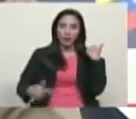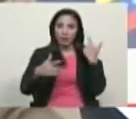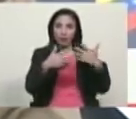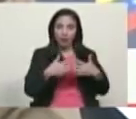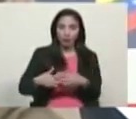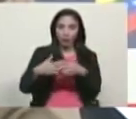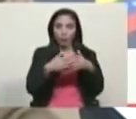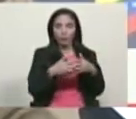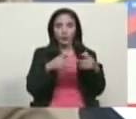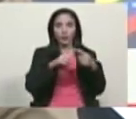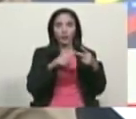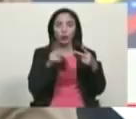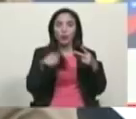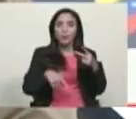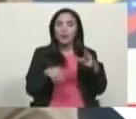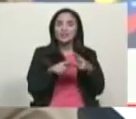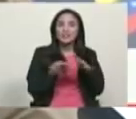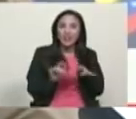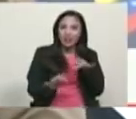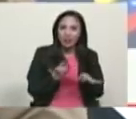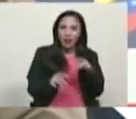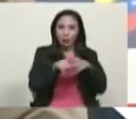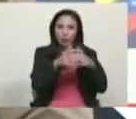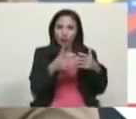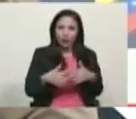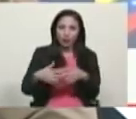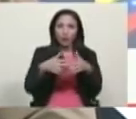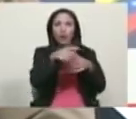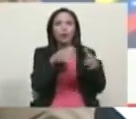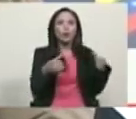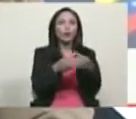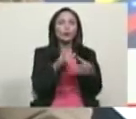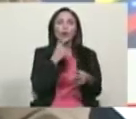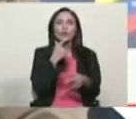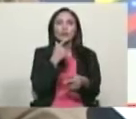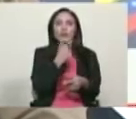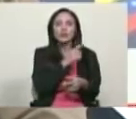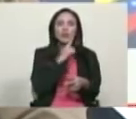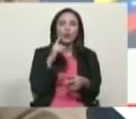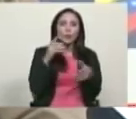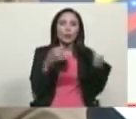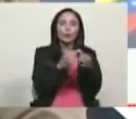del secretario de Estado Mike Pompeo, ellos se hacen llamar el equipo Venezuela.